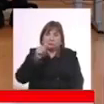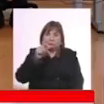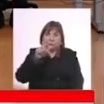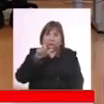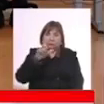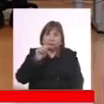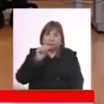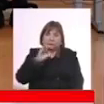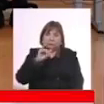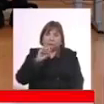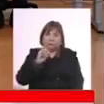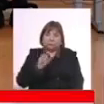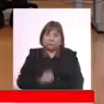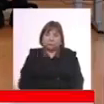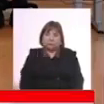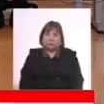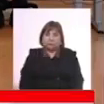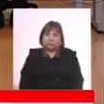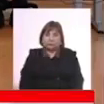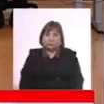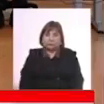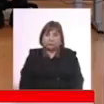Palacio Guamán.